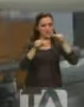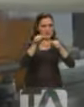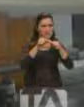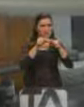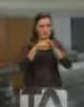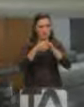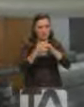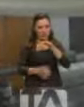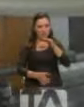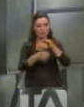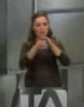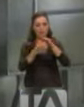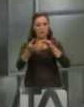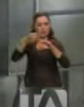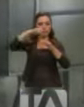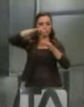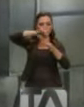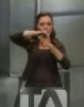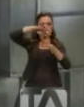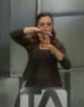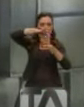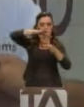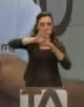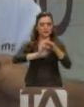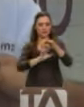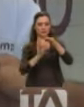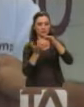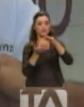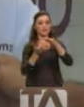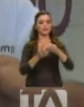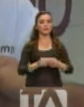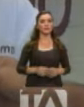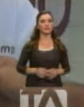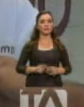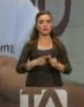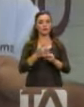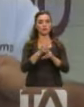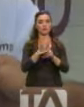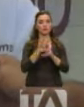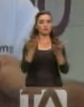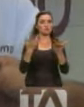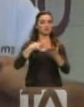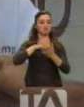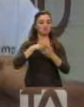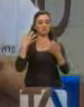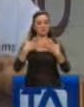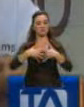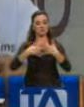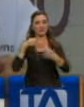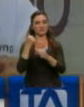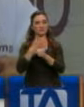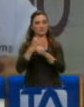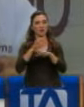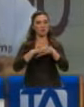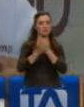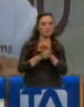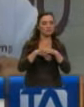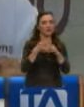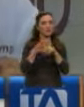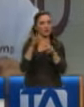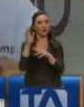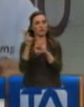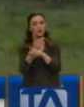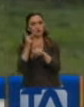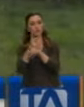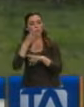se procede con el envasado, tapado y etiquetado. Este es el primer producto que sacamos y esperamos seguir trabajando aprovechando los productos que